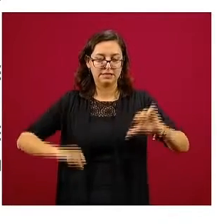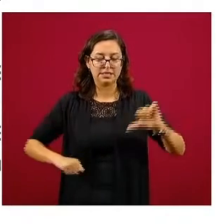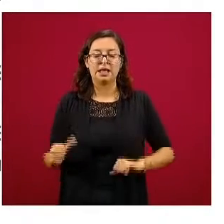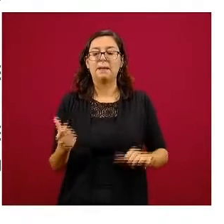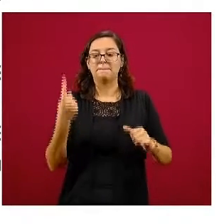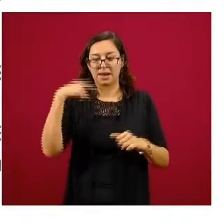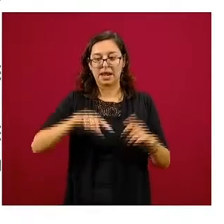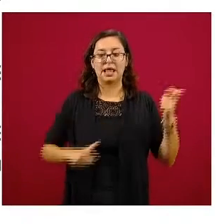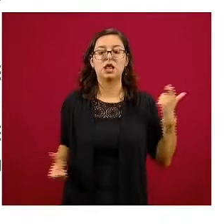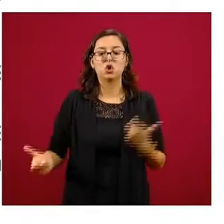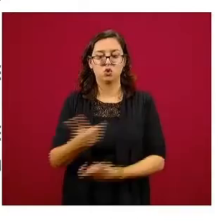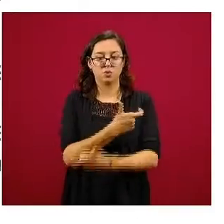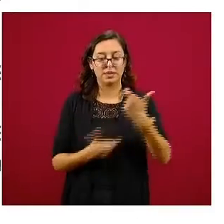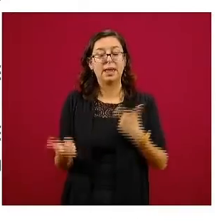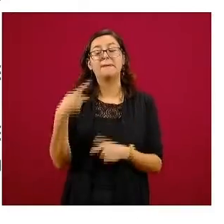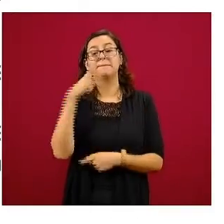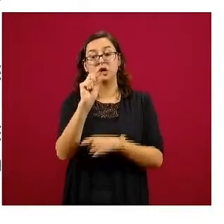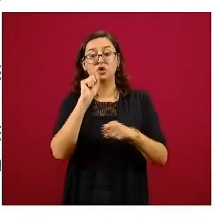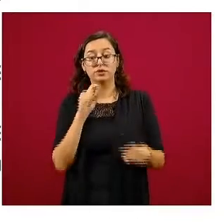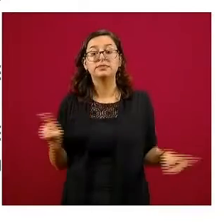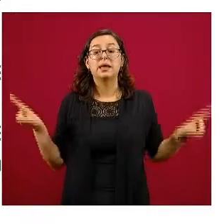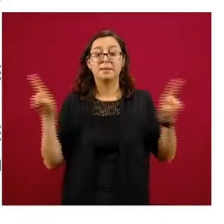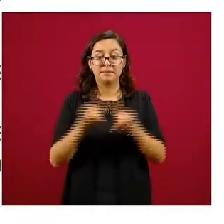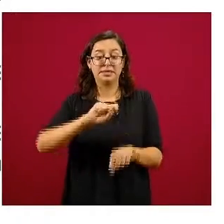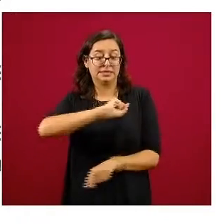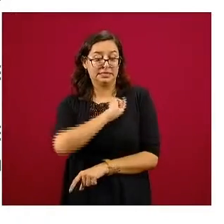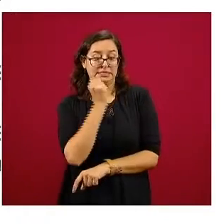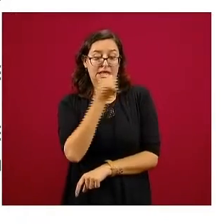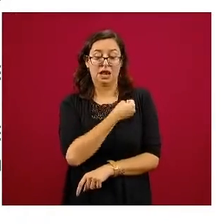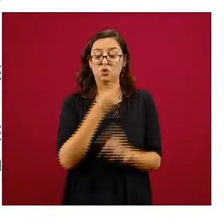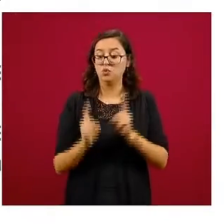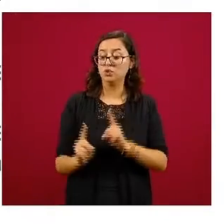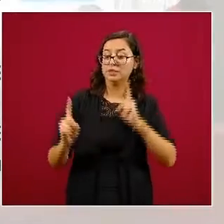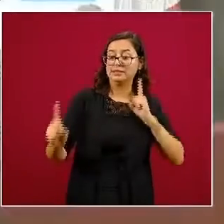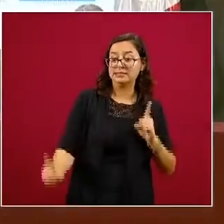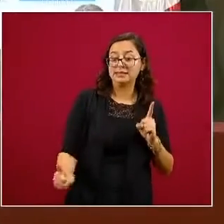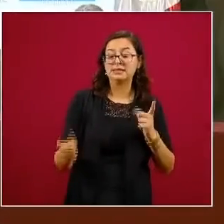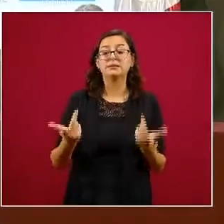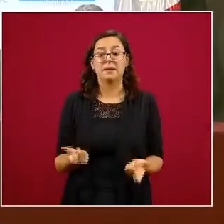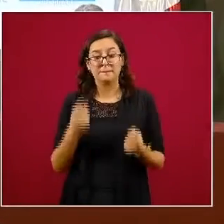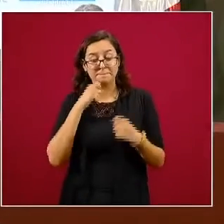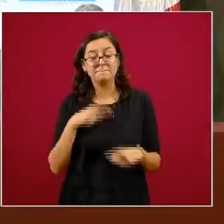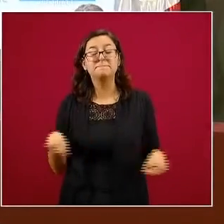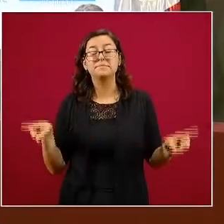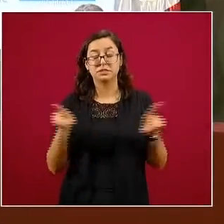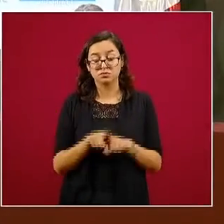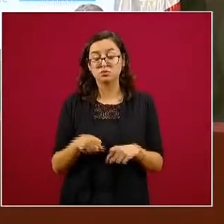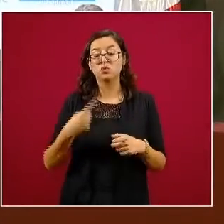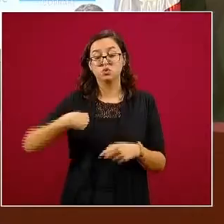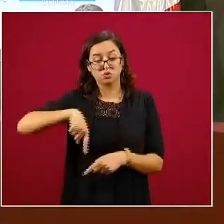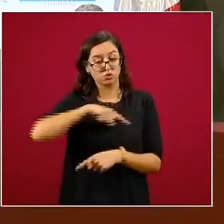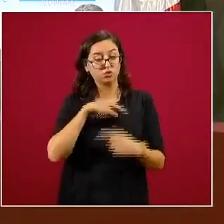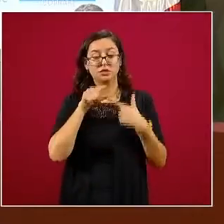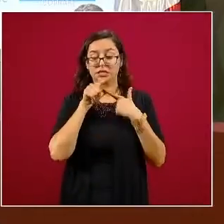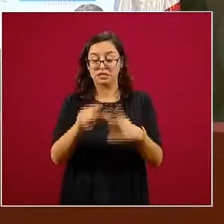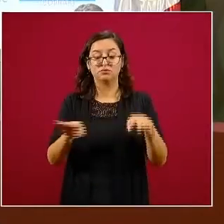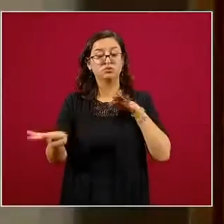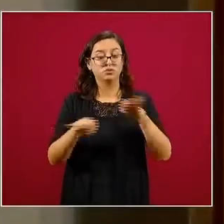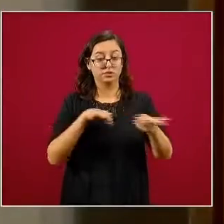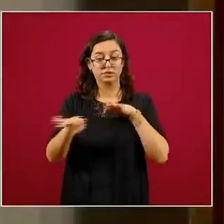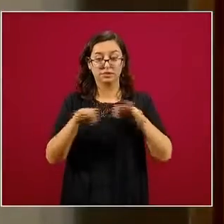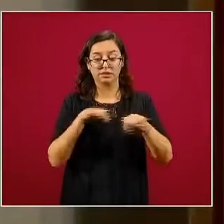ampliado, esto es, de la territorialización de la acción de la gobierno en